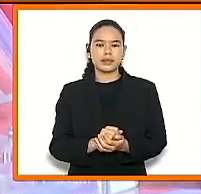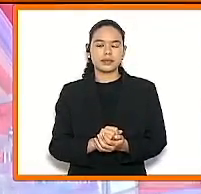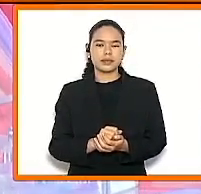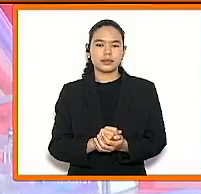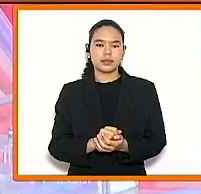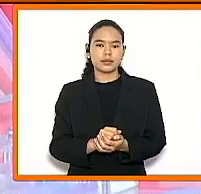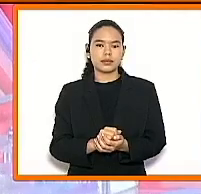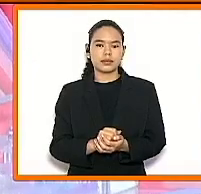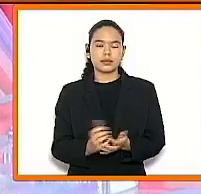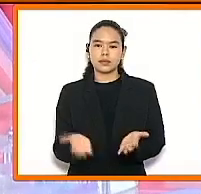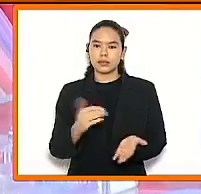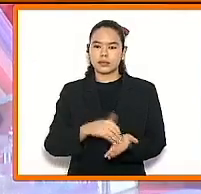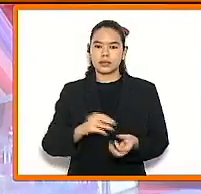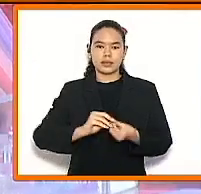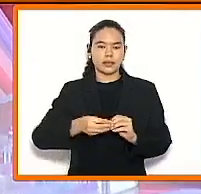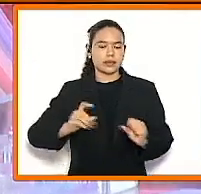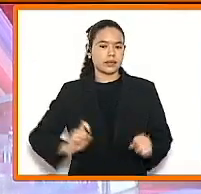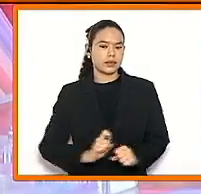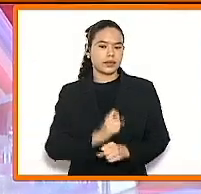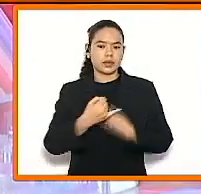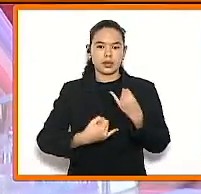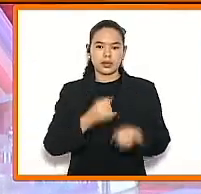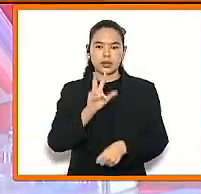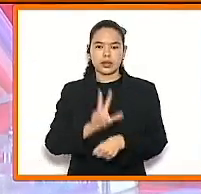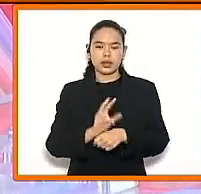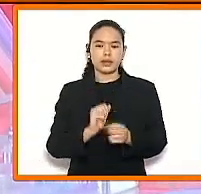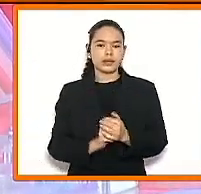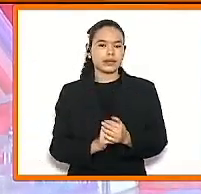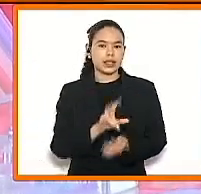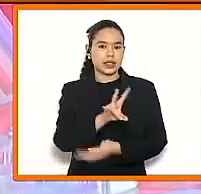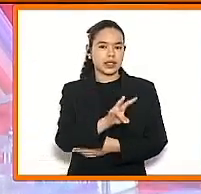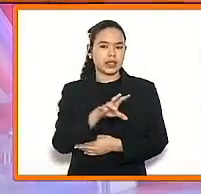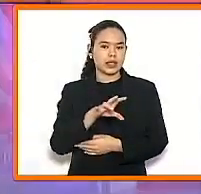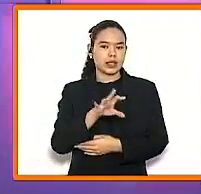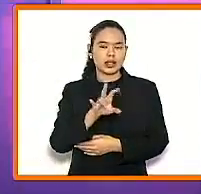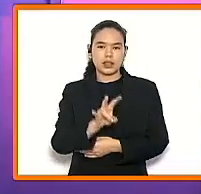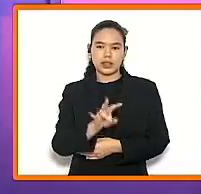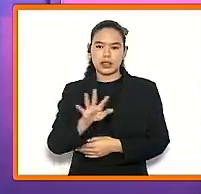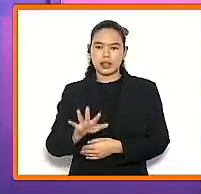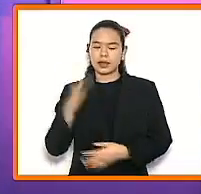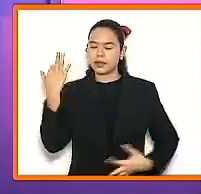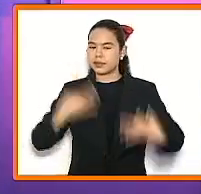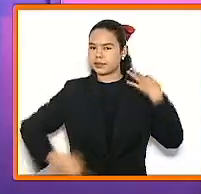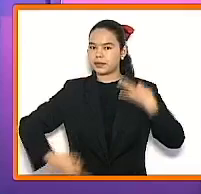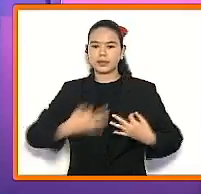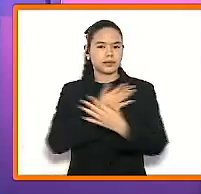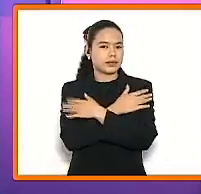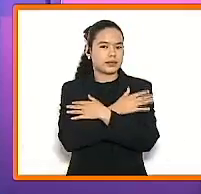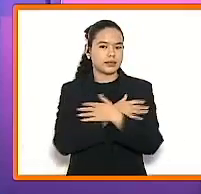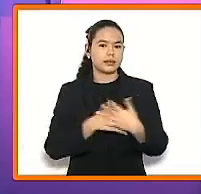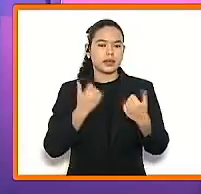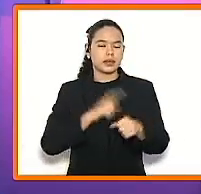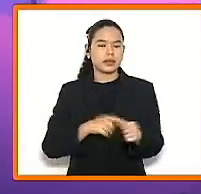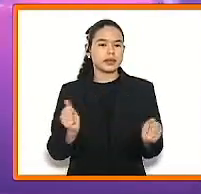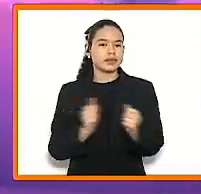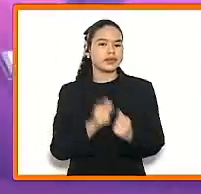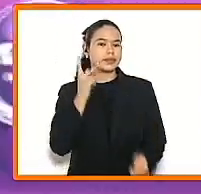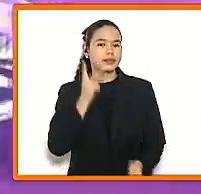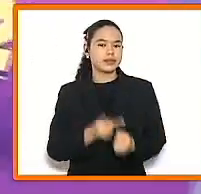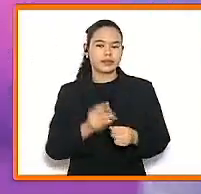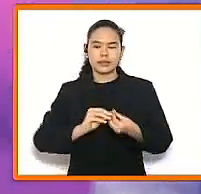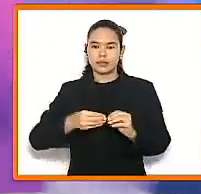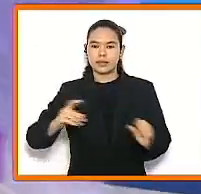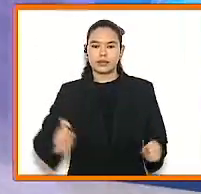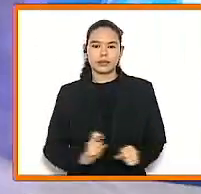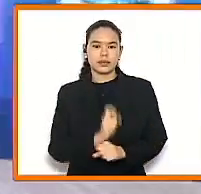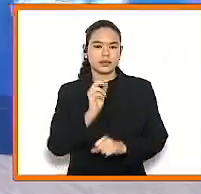775. Con mucho gusto te repito, el número ganador en Jugatres es el 775. Muchas felicidades. Ahora acompáñame a conocer los números